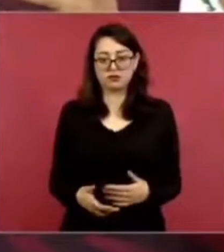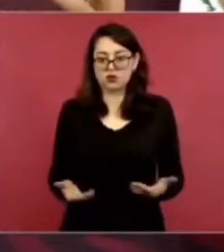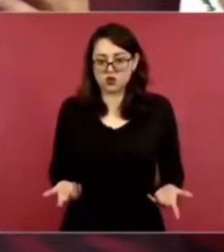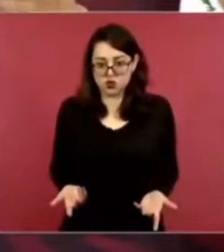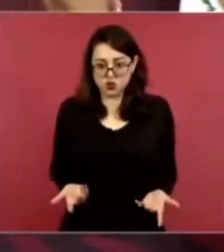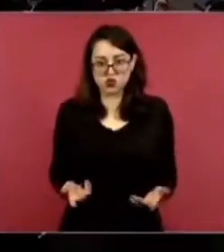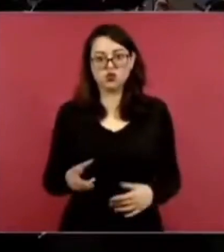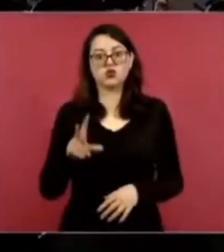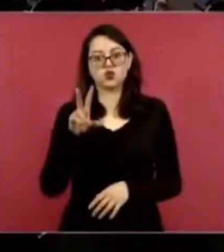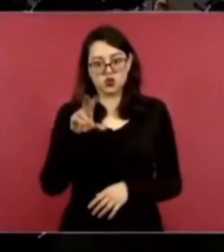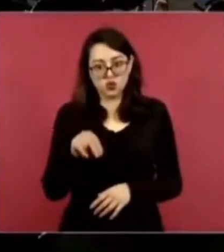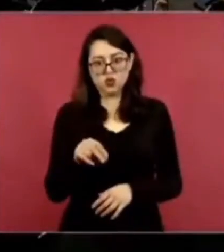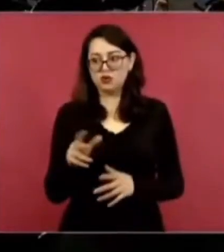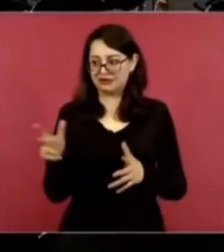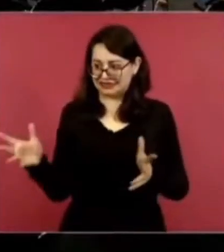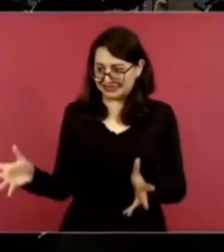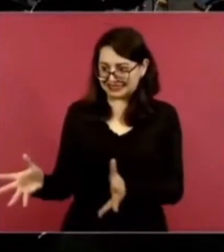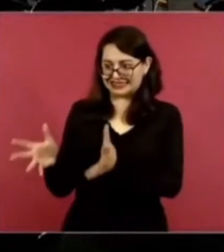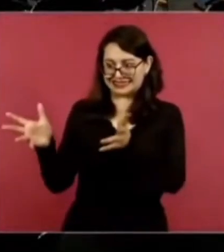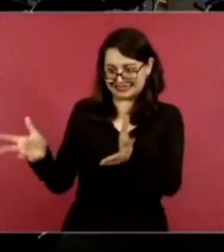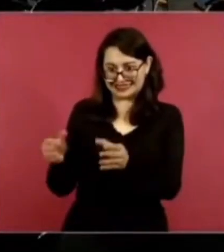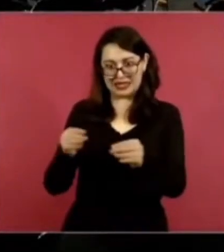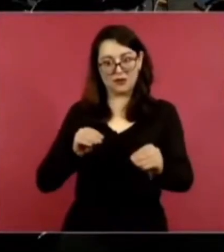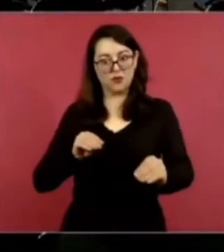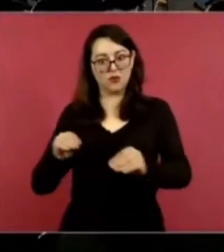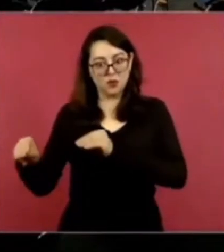Y cuando